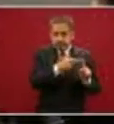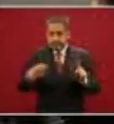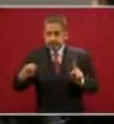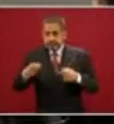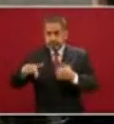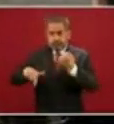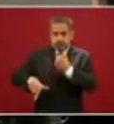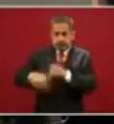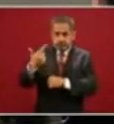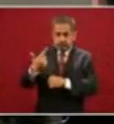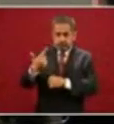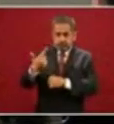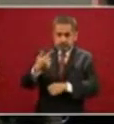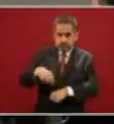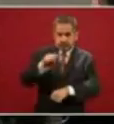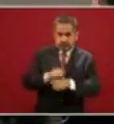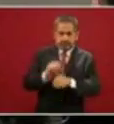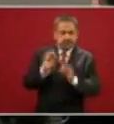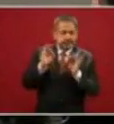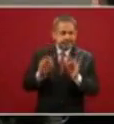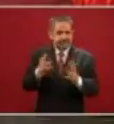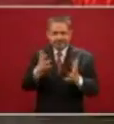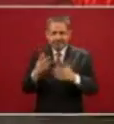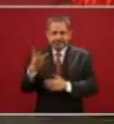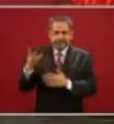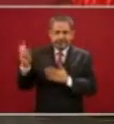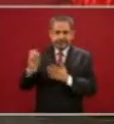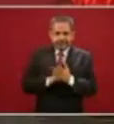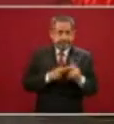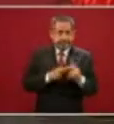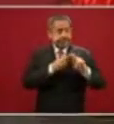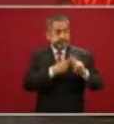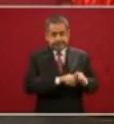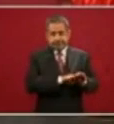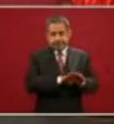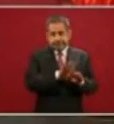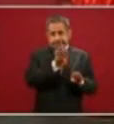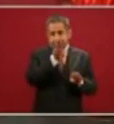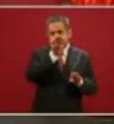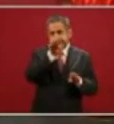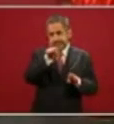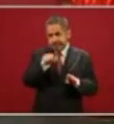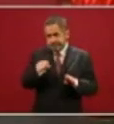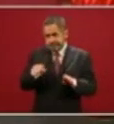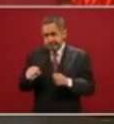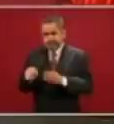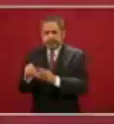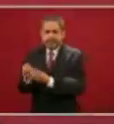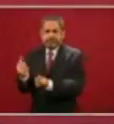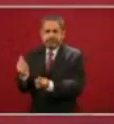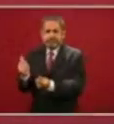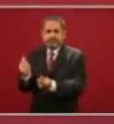semanas, 3 meses durante todo este pico inicial o proceso inicial. Entonces, ese sería